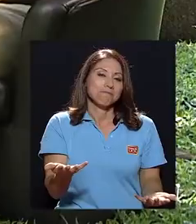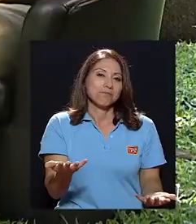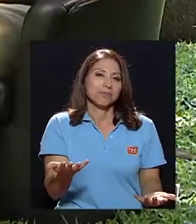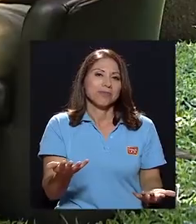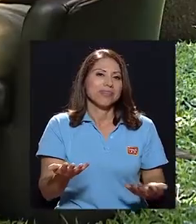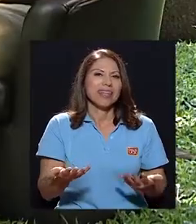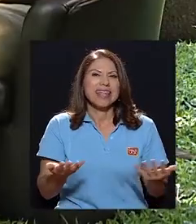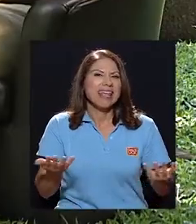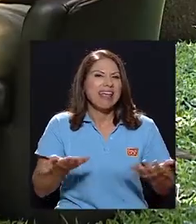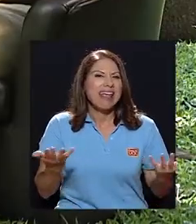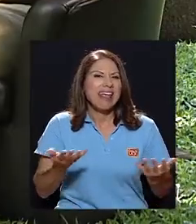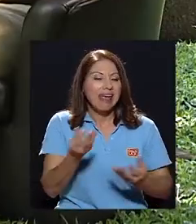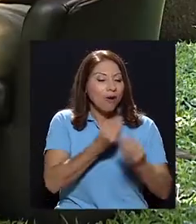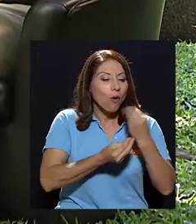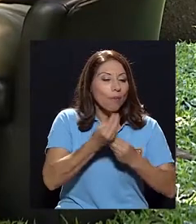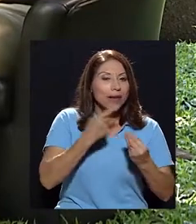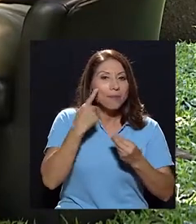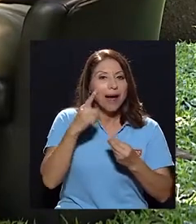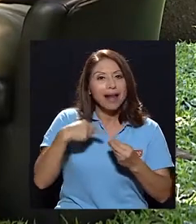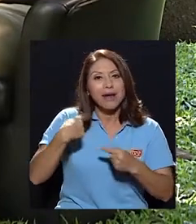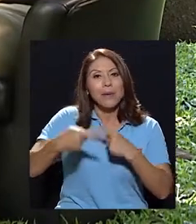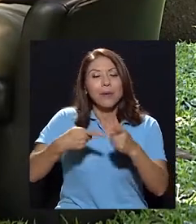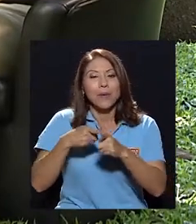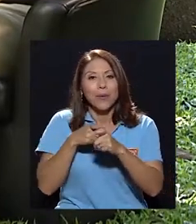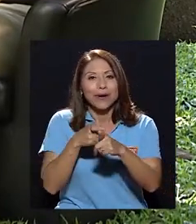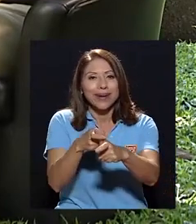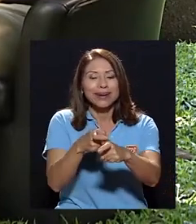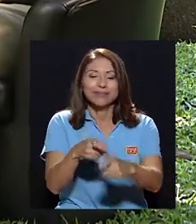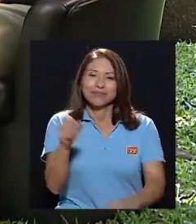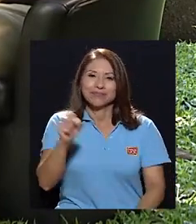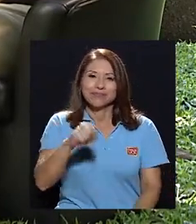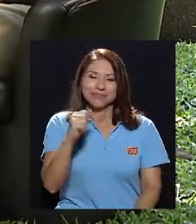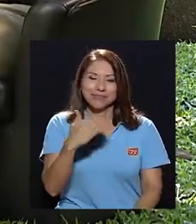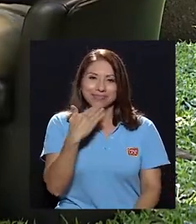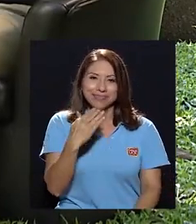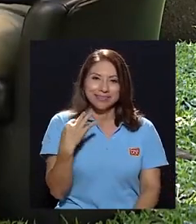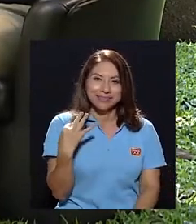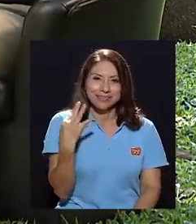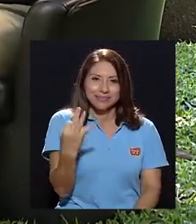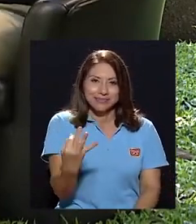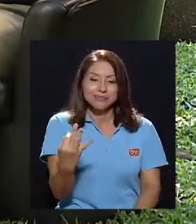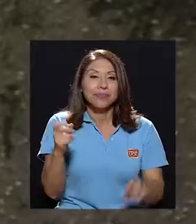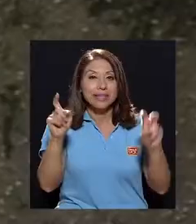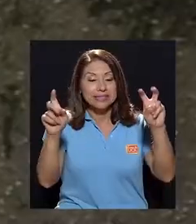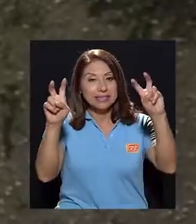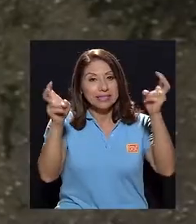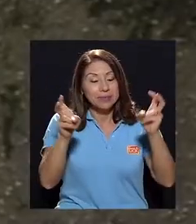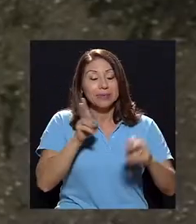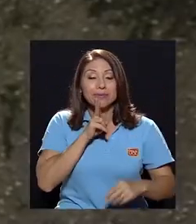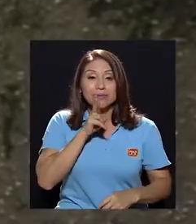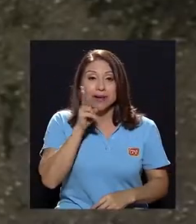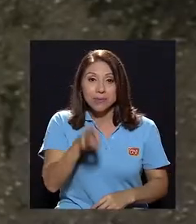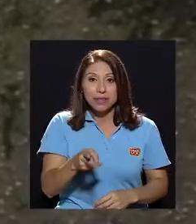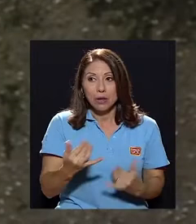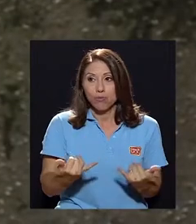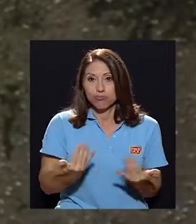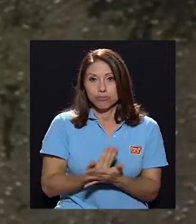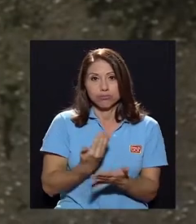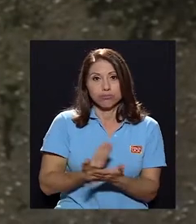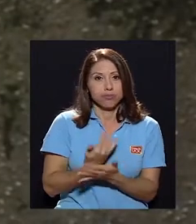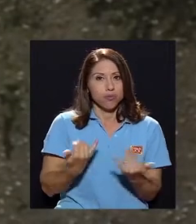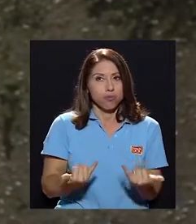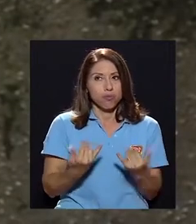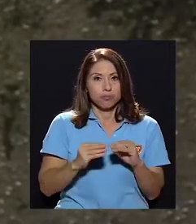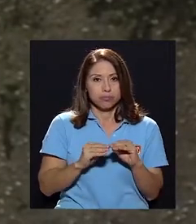¿verdad? ¿Qué comer para correr? Sí, muchas gracias por la invitación y es un tema que realmente está muy de